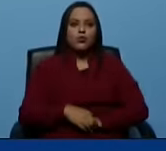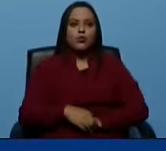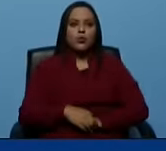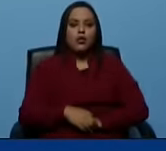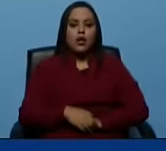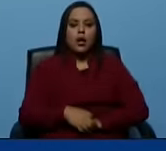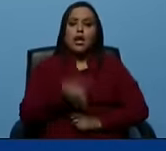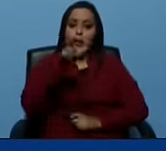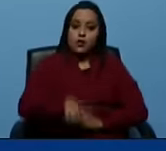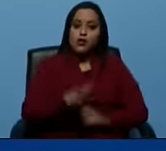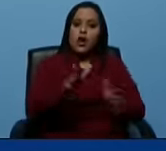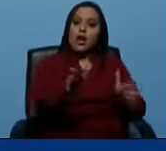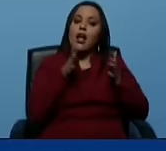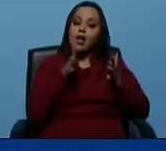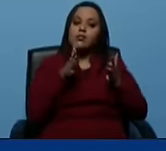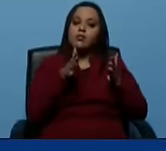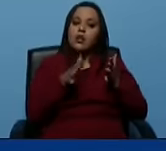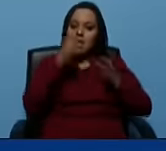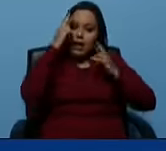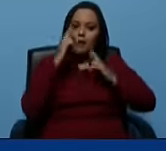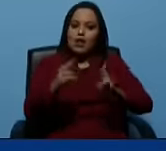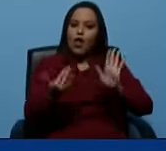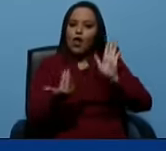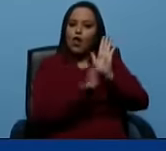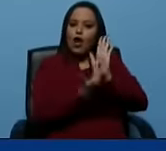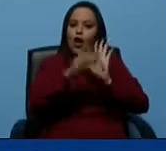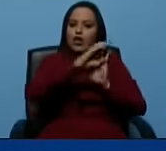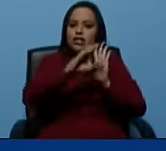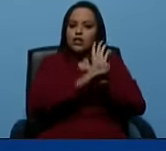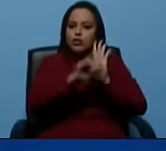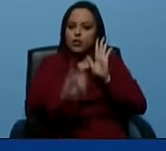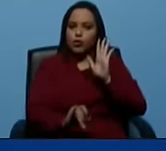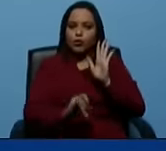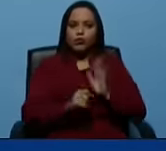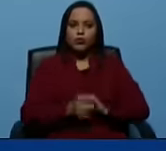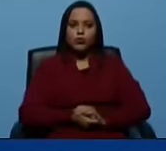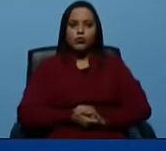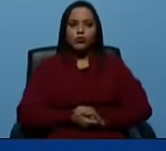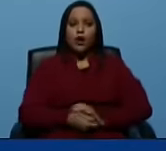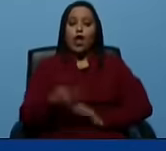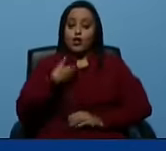vencedor, respeto a la Constitución. Lo referí